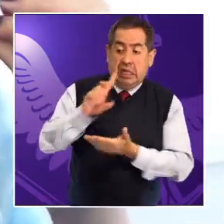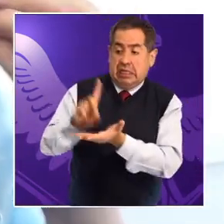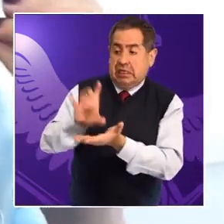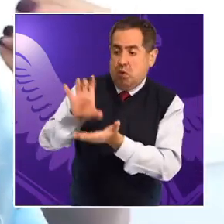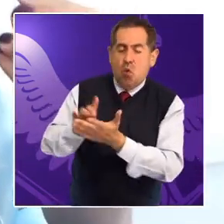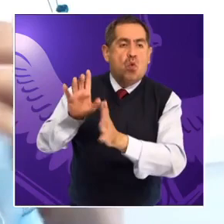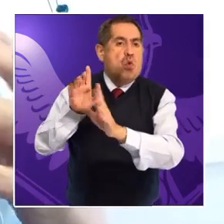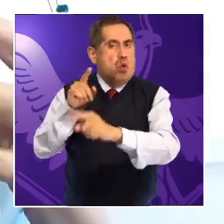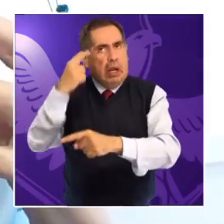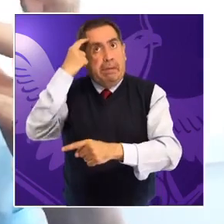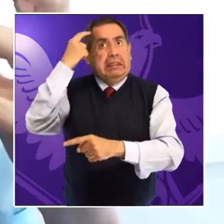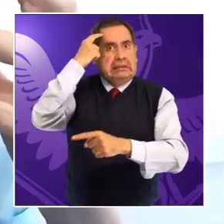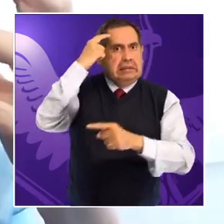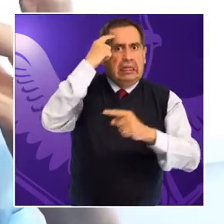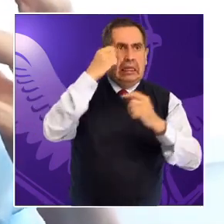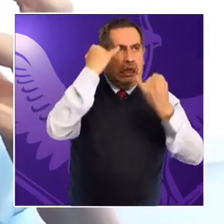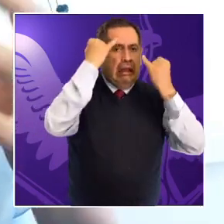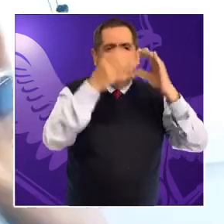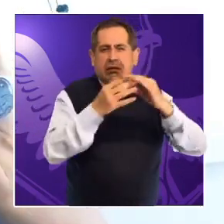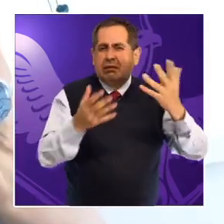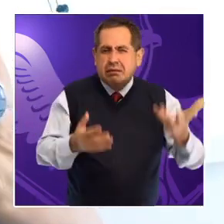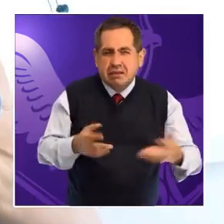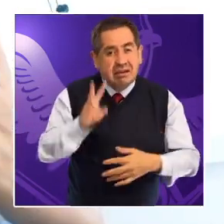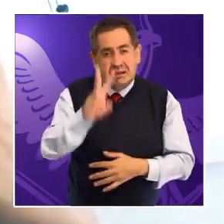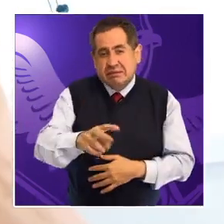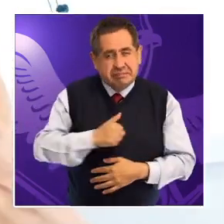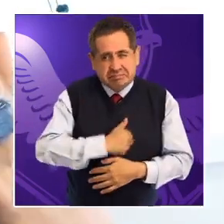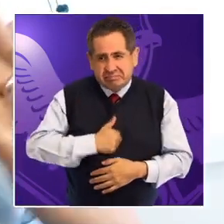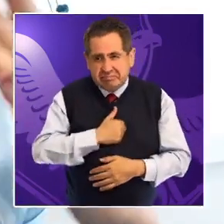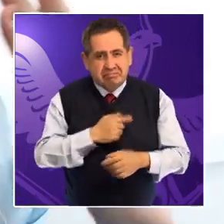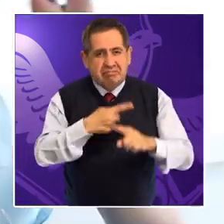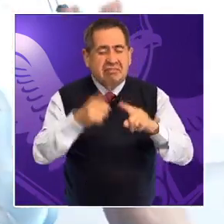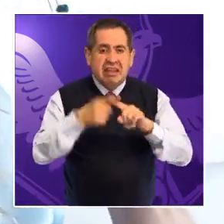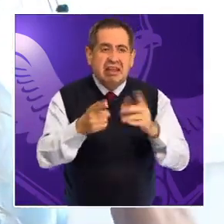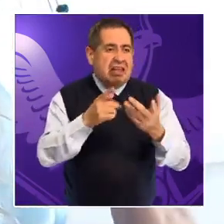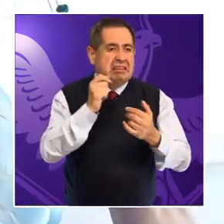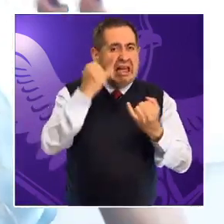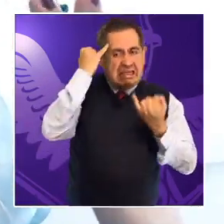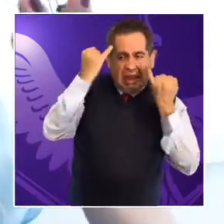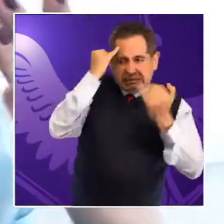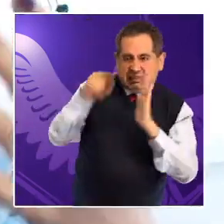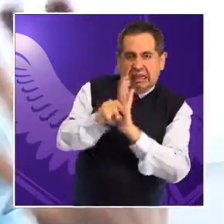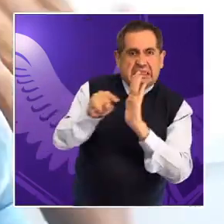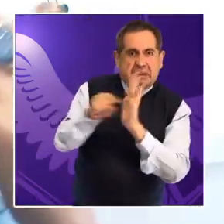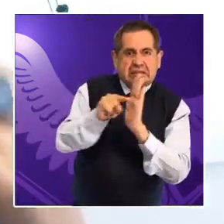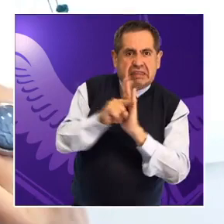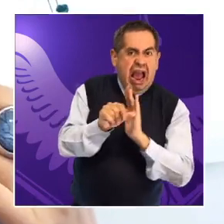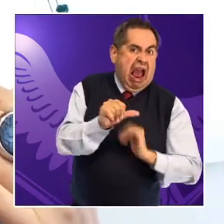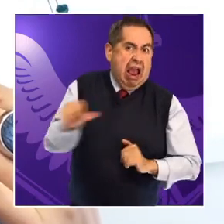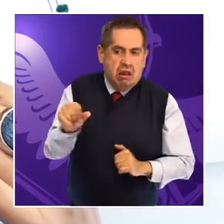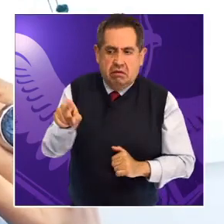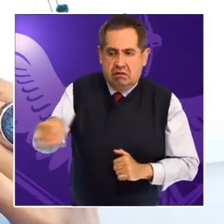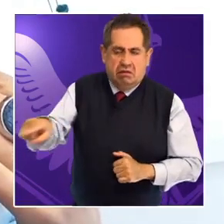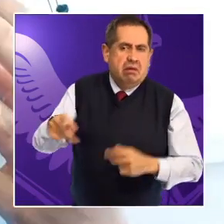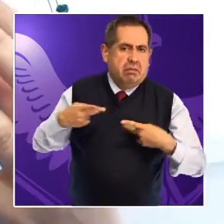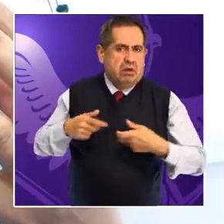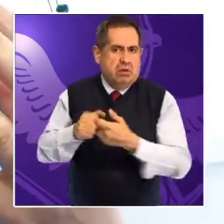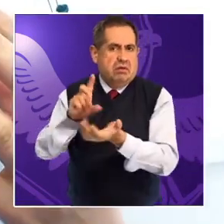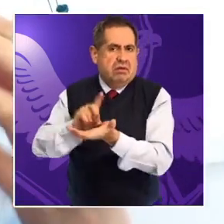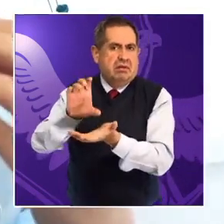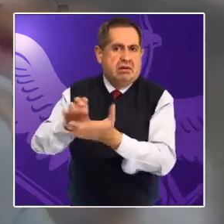Esta representación surge lamentablemente de estereotipos y de prejuicios en torno a la mujer con